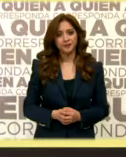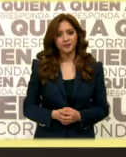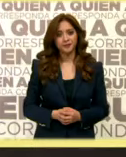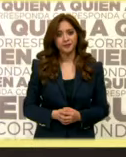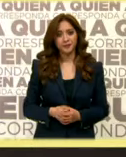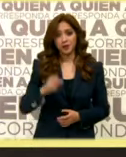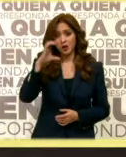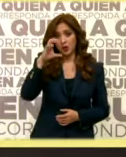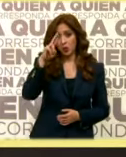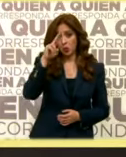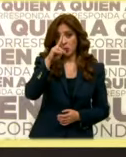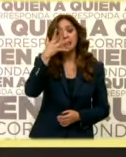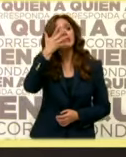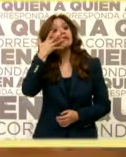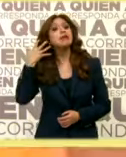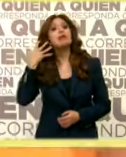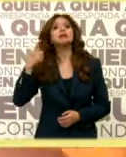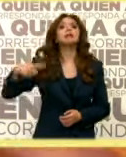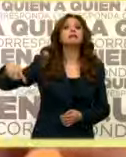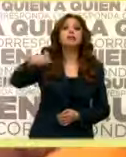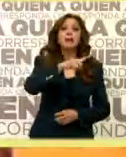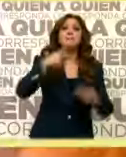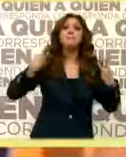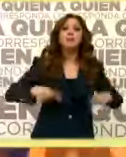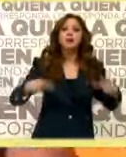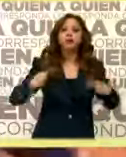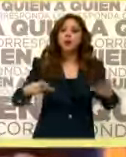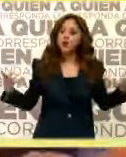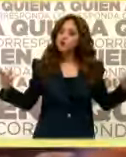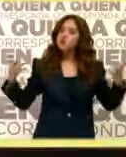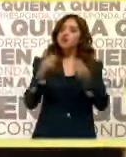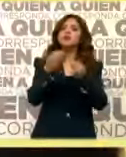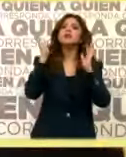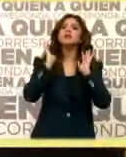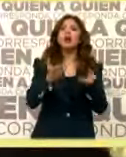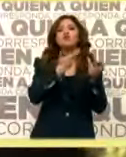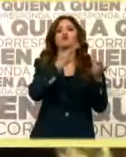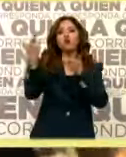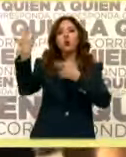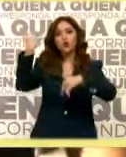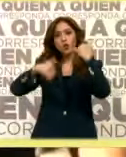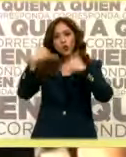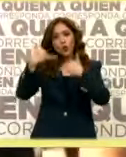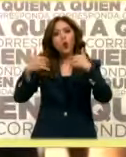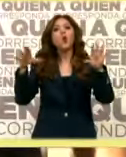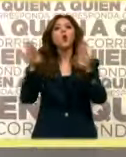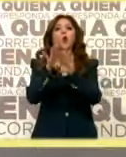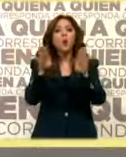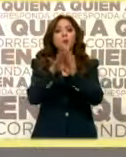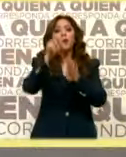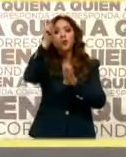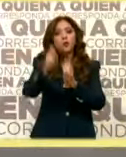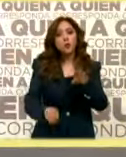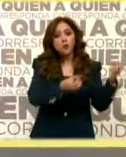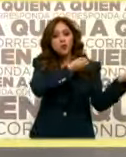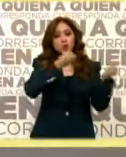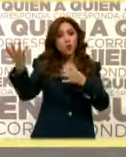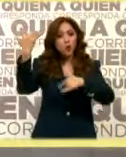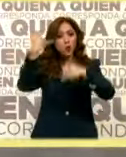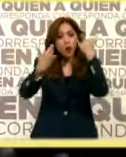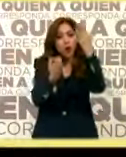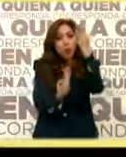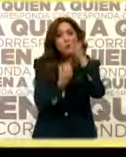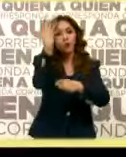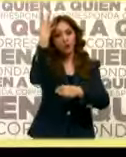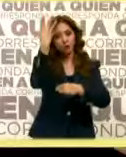El Club Tigres y su afición ya se sumaron a Juguetón de Azteca, obsequiando un apoyo incomparable, donando juguetes nuevos.